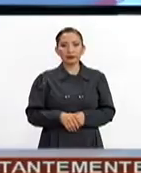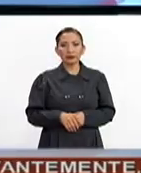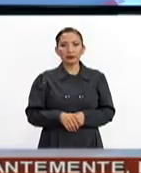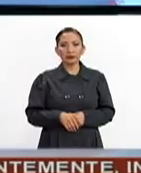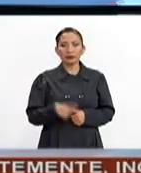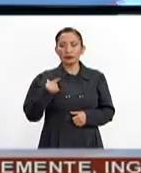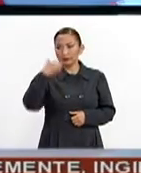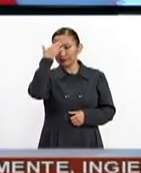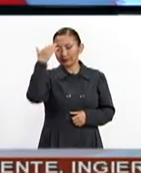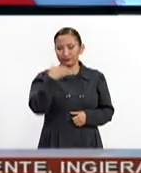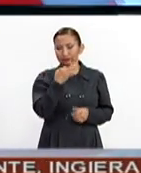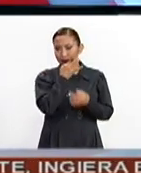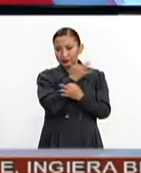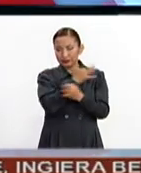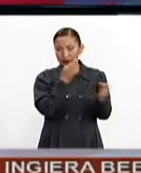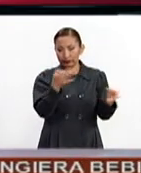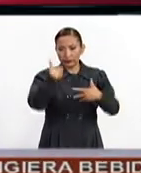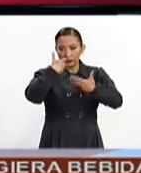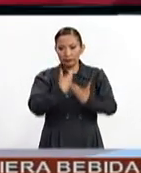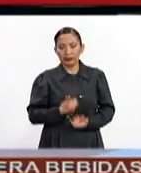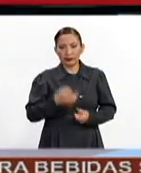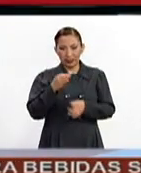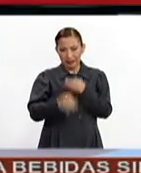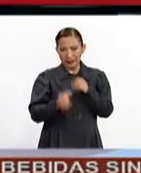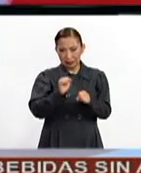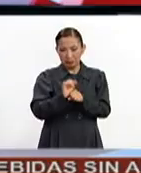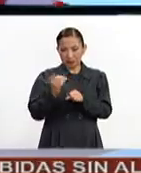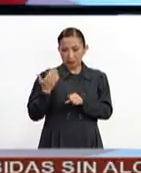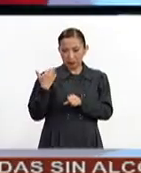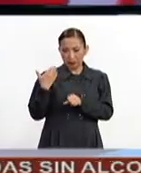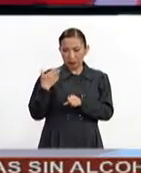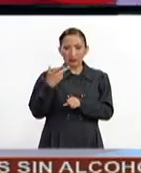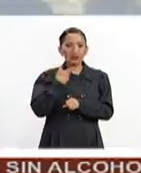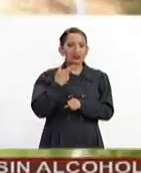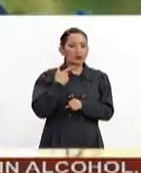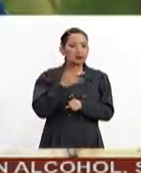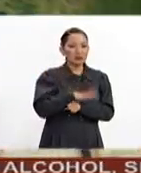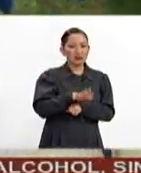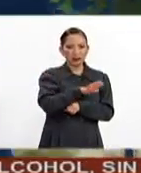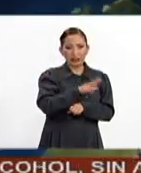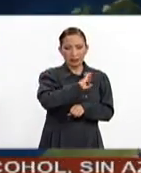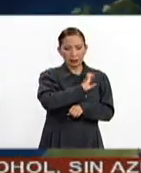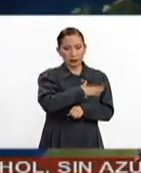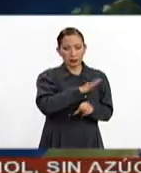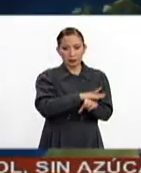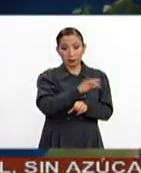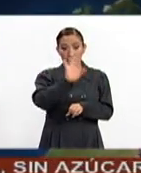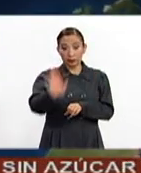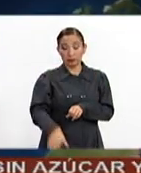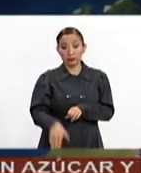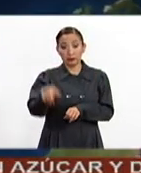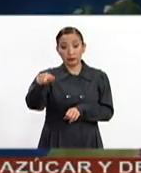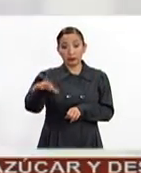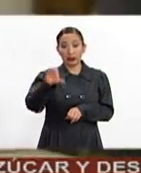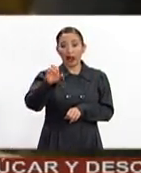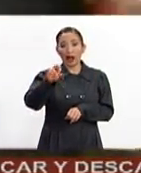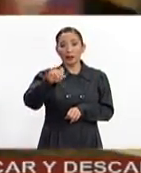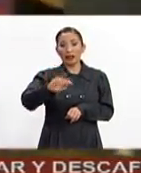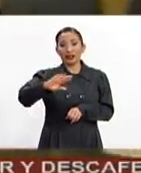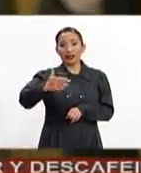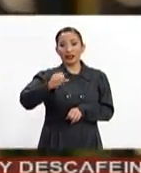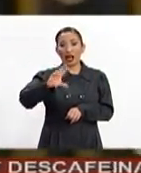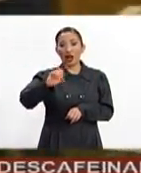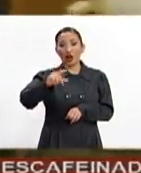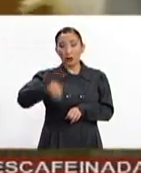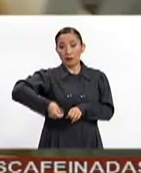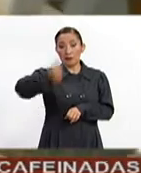Y una terrible noticia sacudió este fin de semana, pues la política de España. Y es que falleció Carmen Chacón. Ella